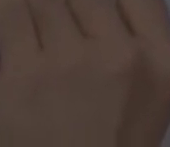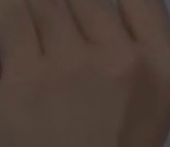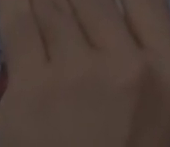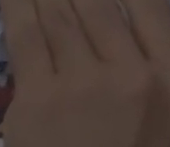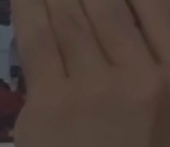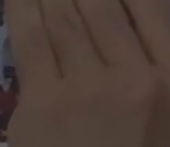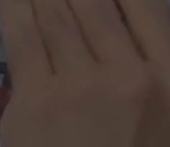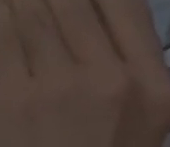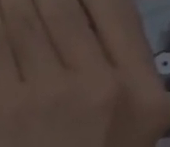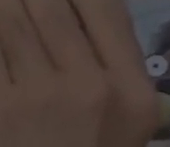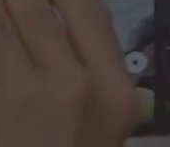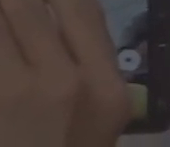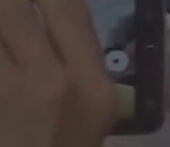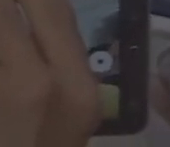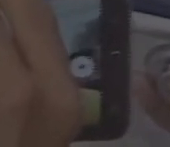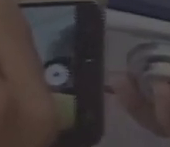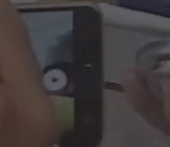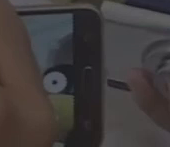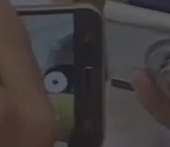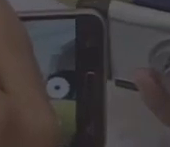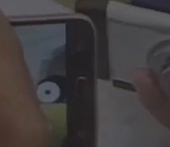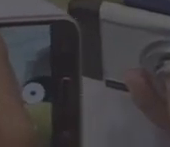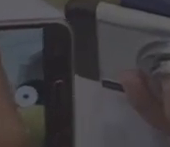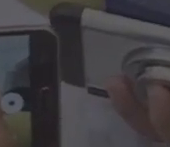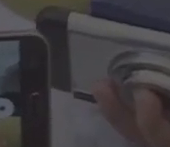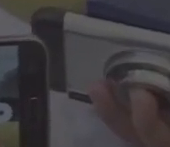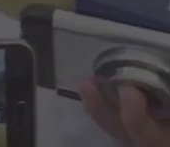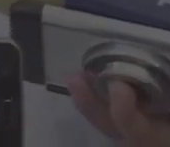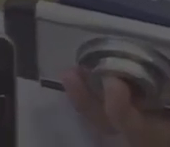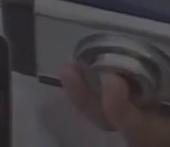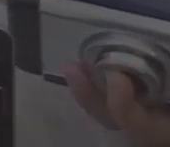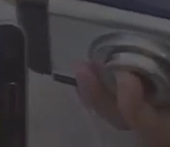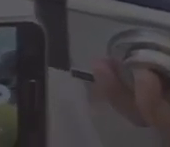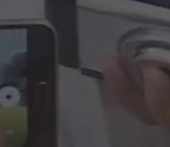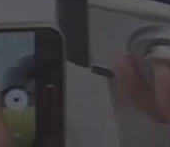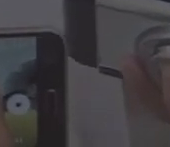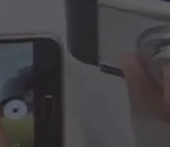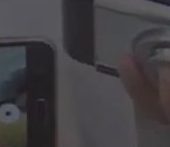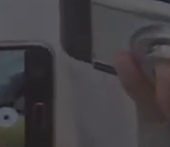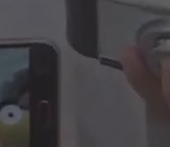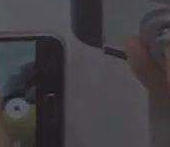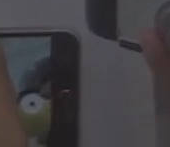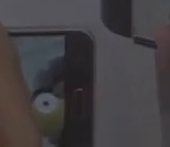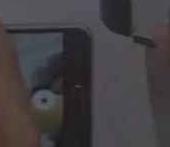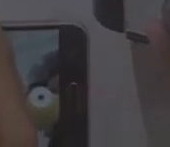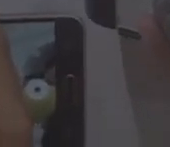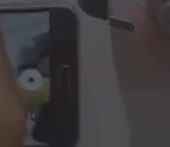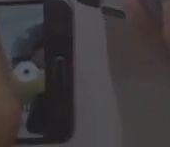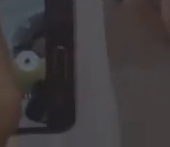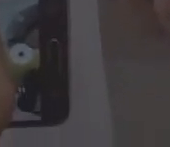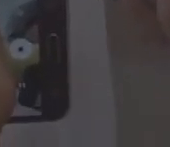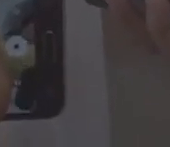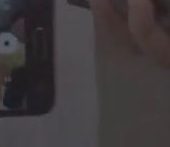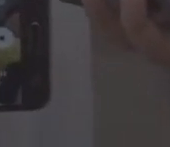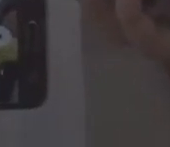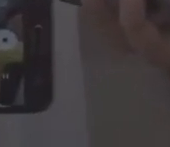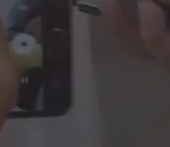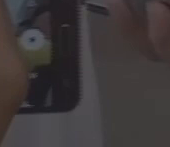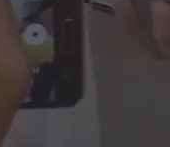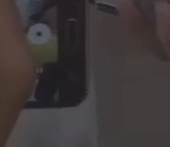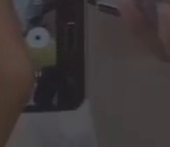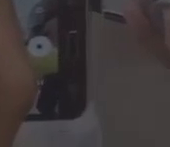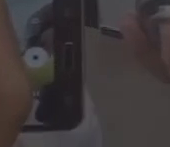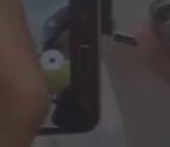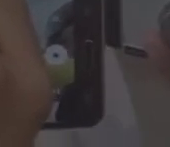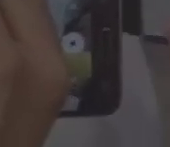y no debe ser representado por alguien que solo fue elegido por recomendación. Prueba de ello, tenemos a Veracruz.